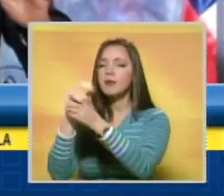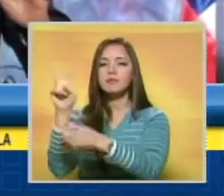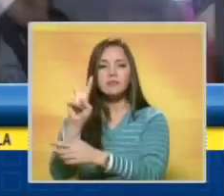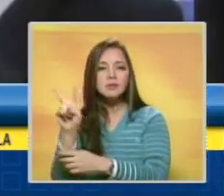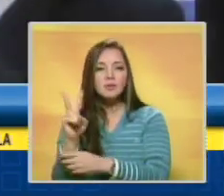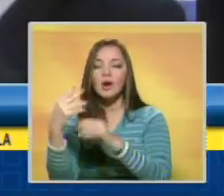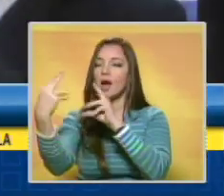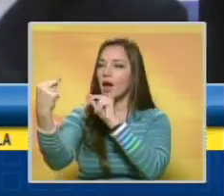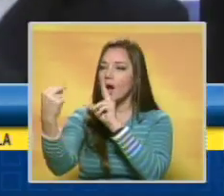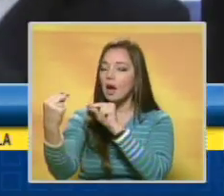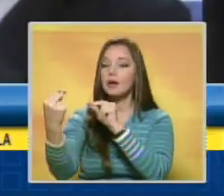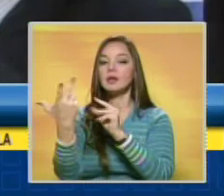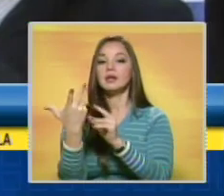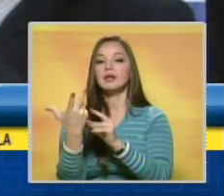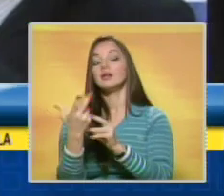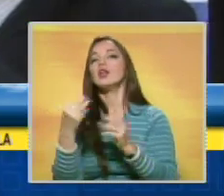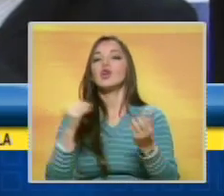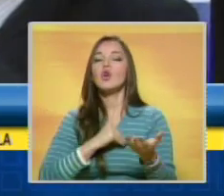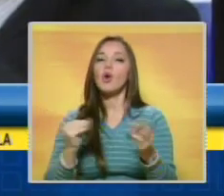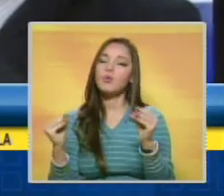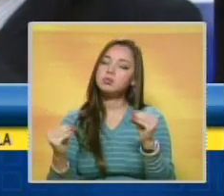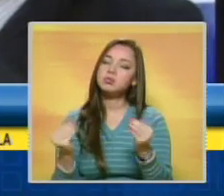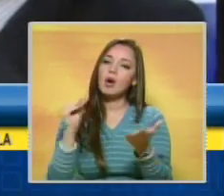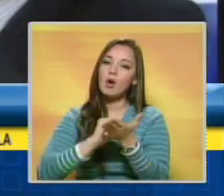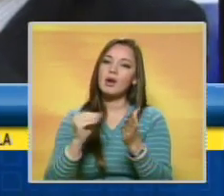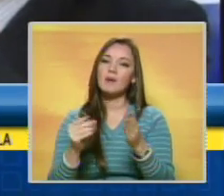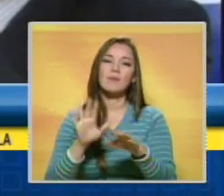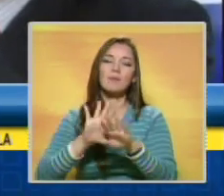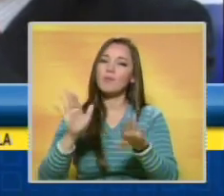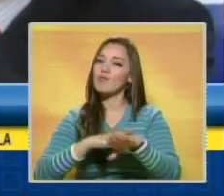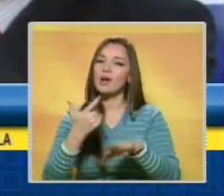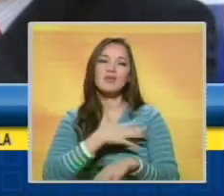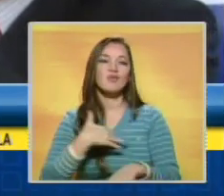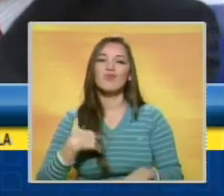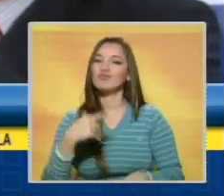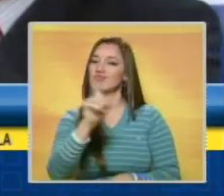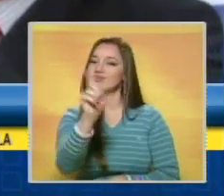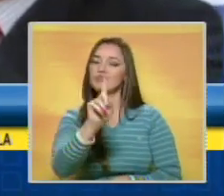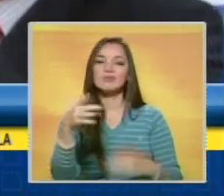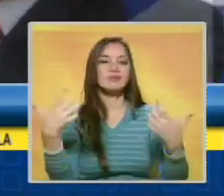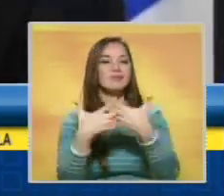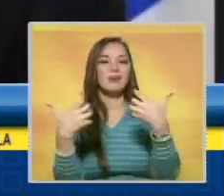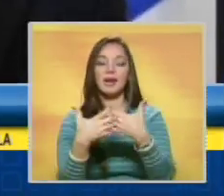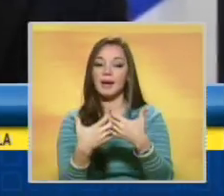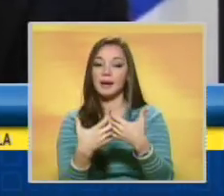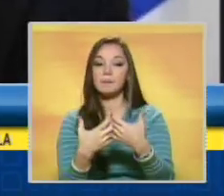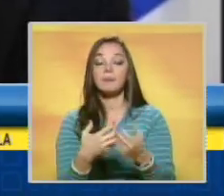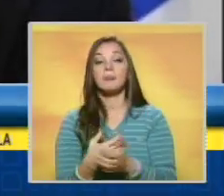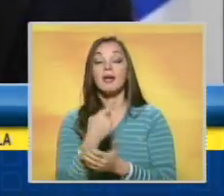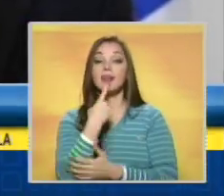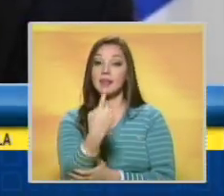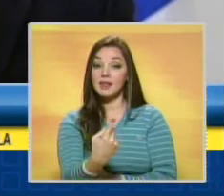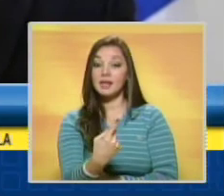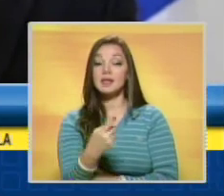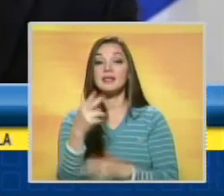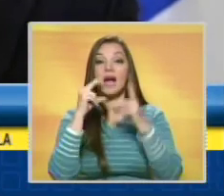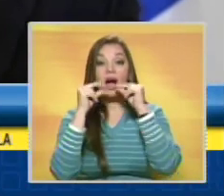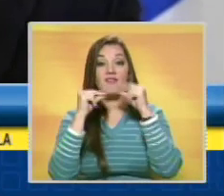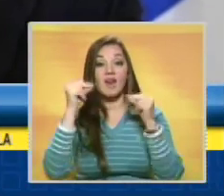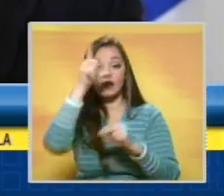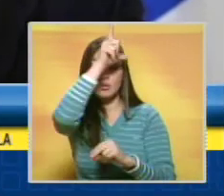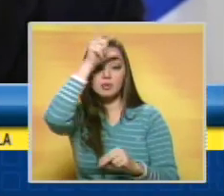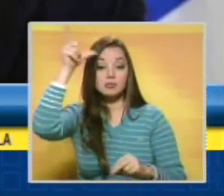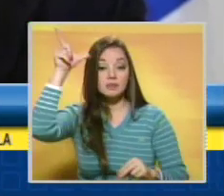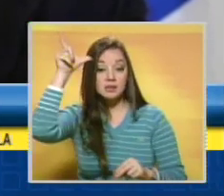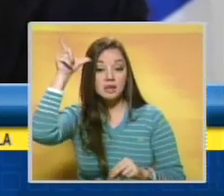un reencuentro para evitar futuros enfrentamientos. Al ser consultado sobre la detención del opositor venezolano Leopoldo